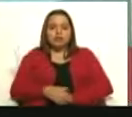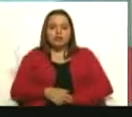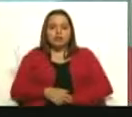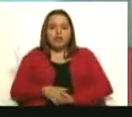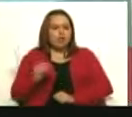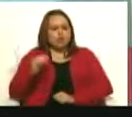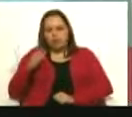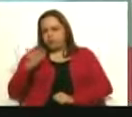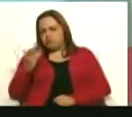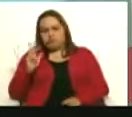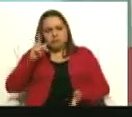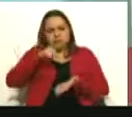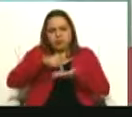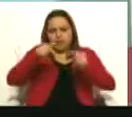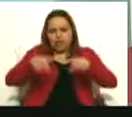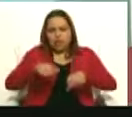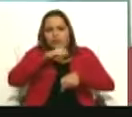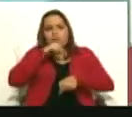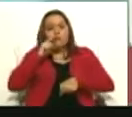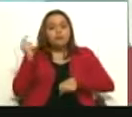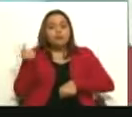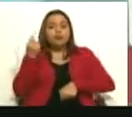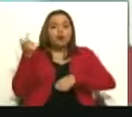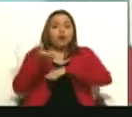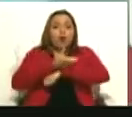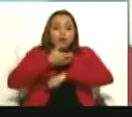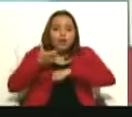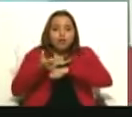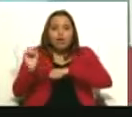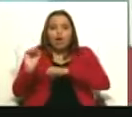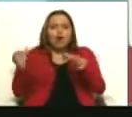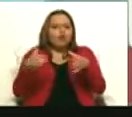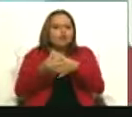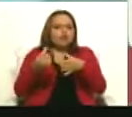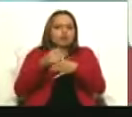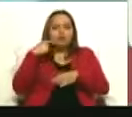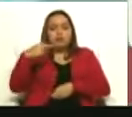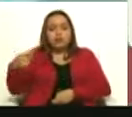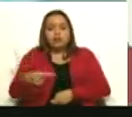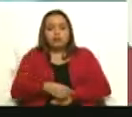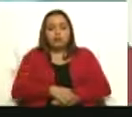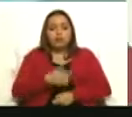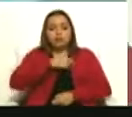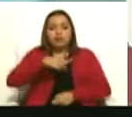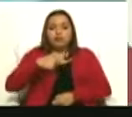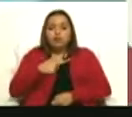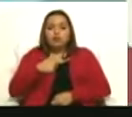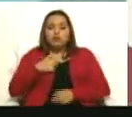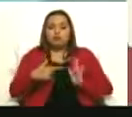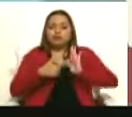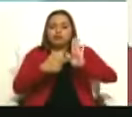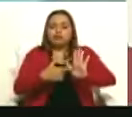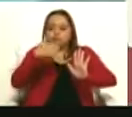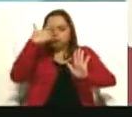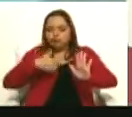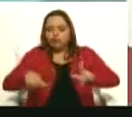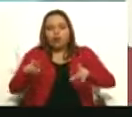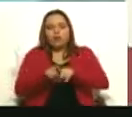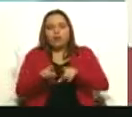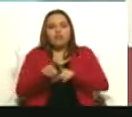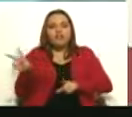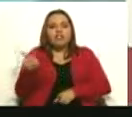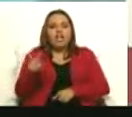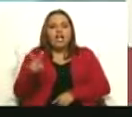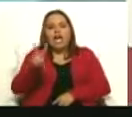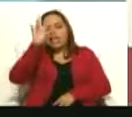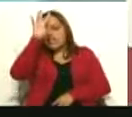aquí en nombre de un gobierno, de una tolda política. Venimos como venezolanos y como venezolanas a